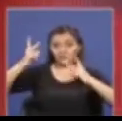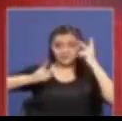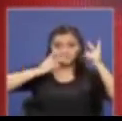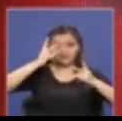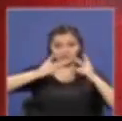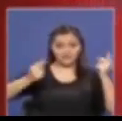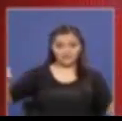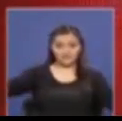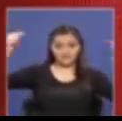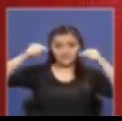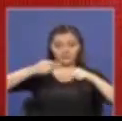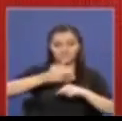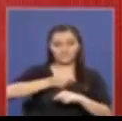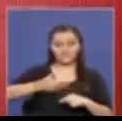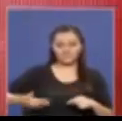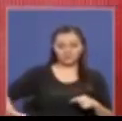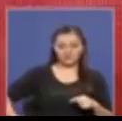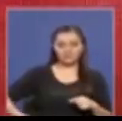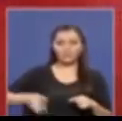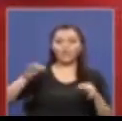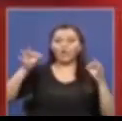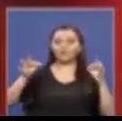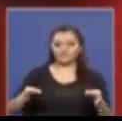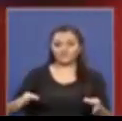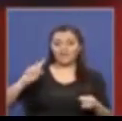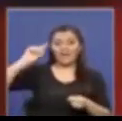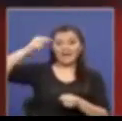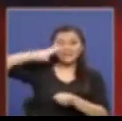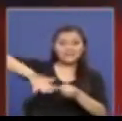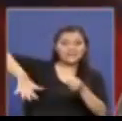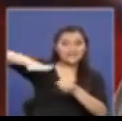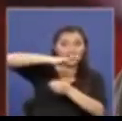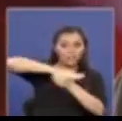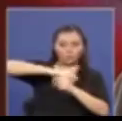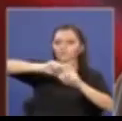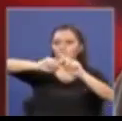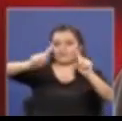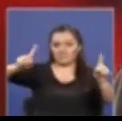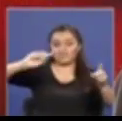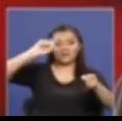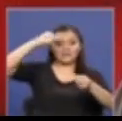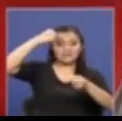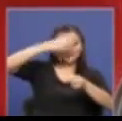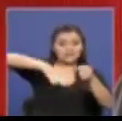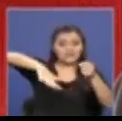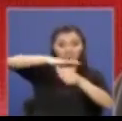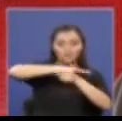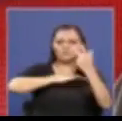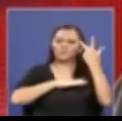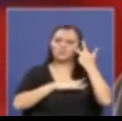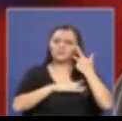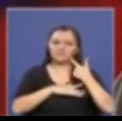Estado, Estado es algo más que oficial, ¿no?, cuando se reúne con todos los poderes de Estado, etcétera, y normalmente es dos, tres días,